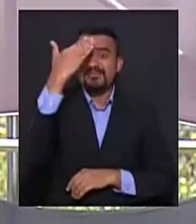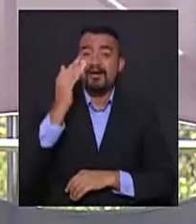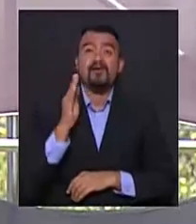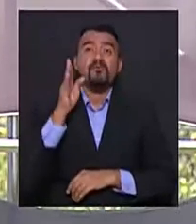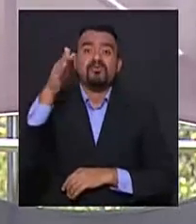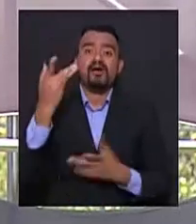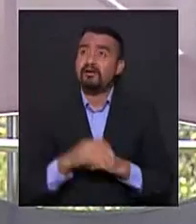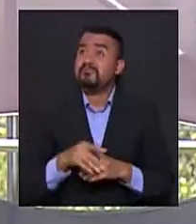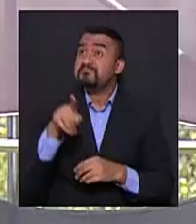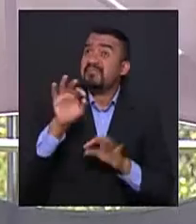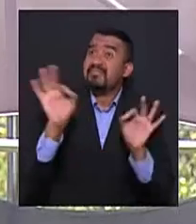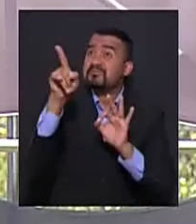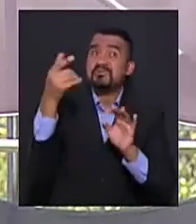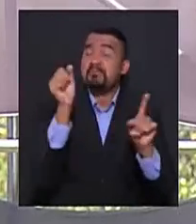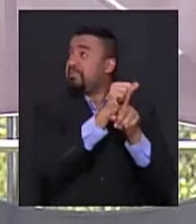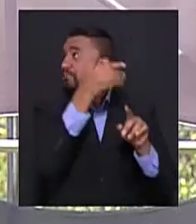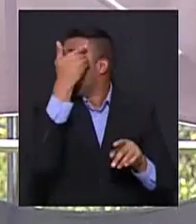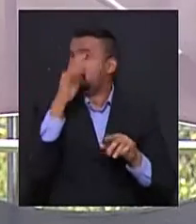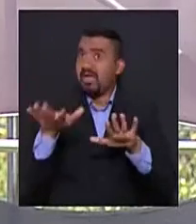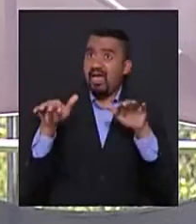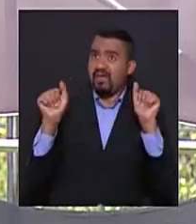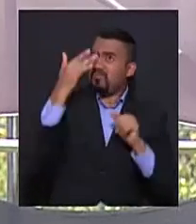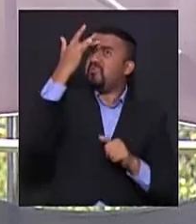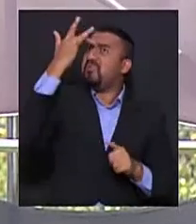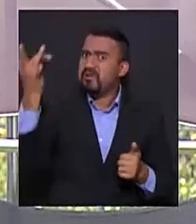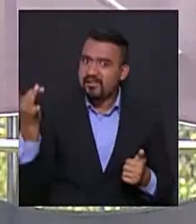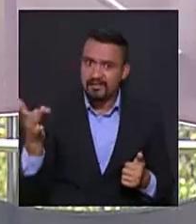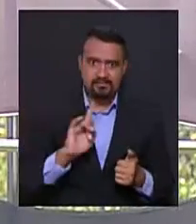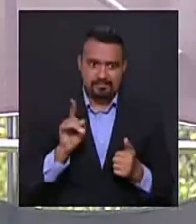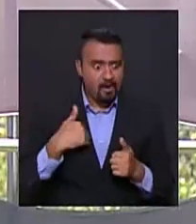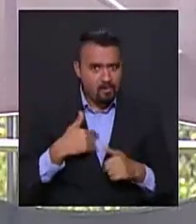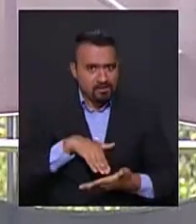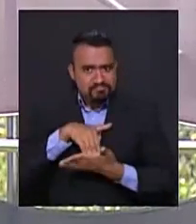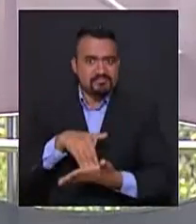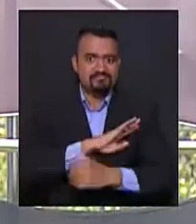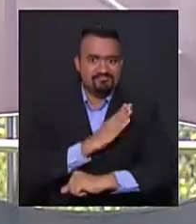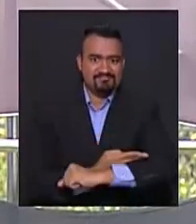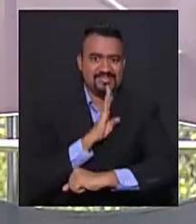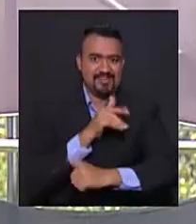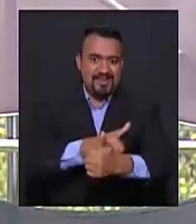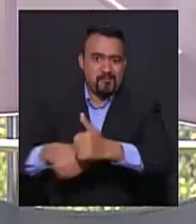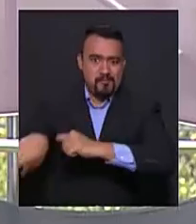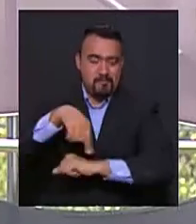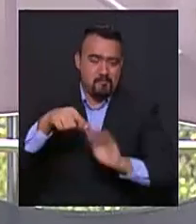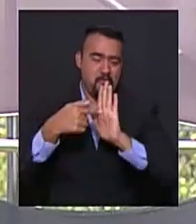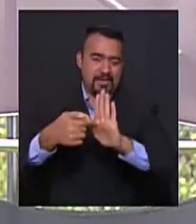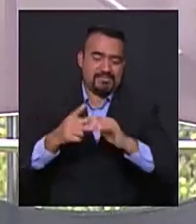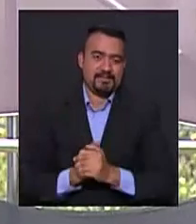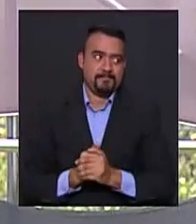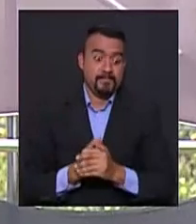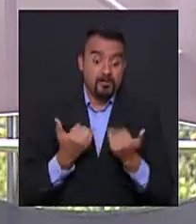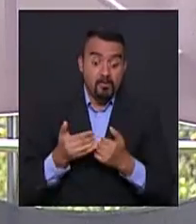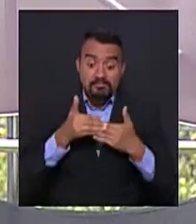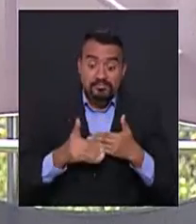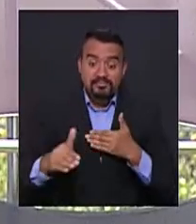mañana el haber sido indiferentes a nuestra historia. Este día nos depara la ilusión de un nuevo